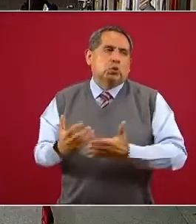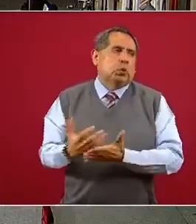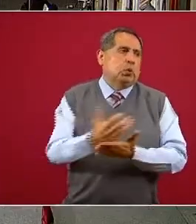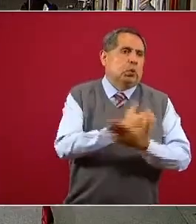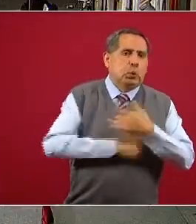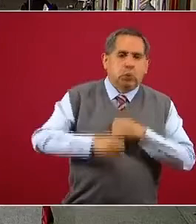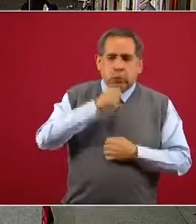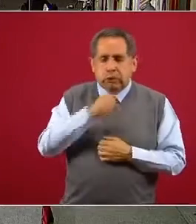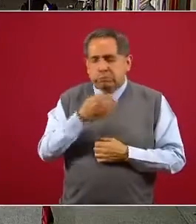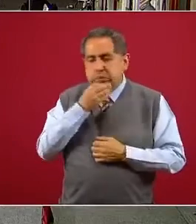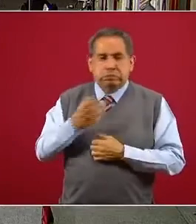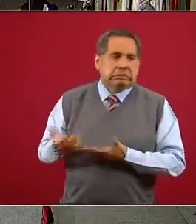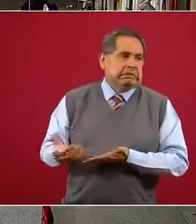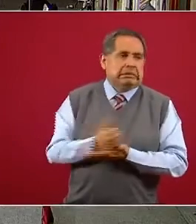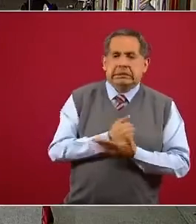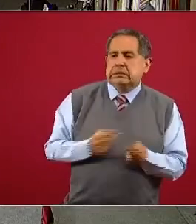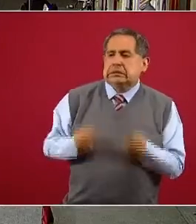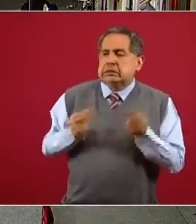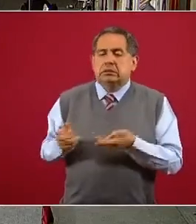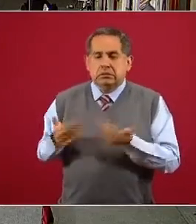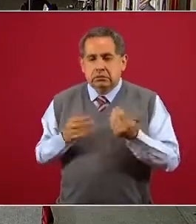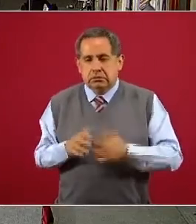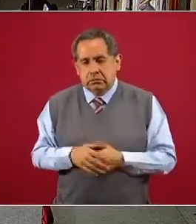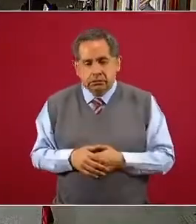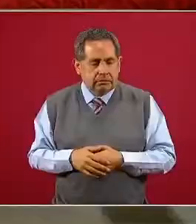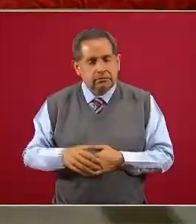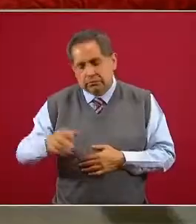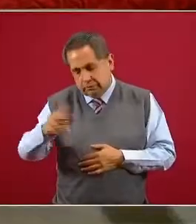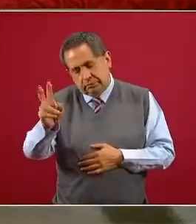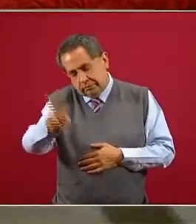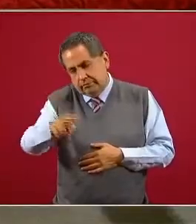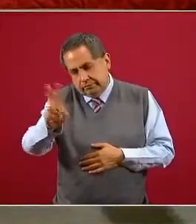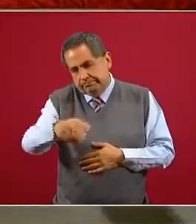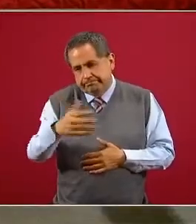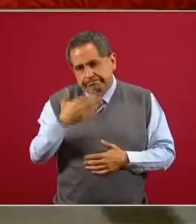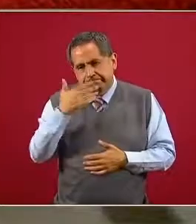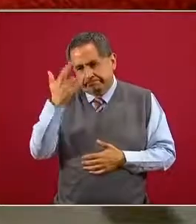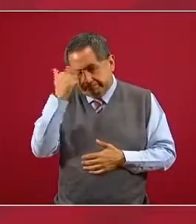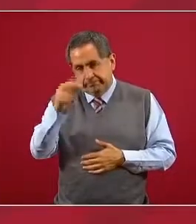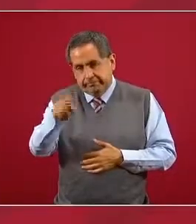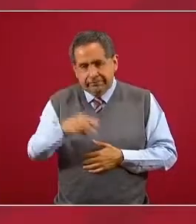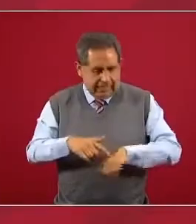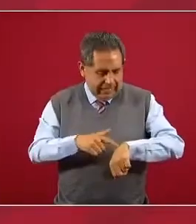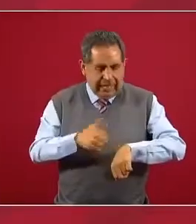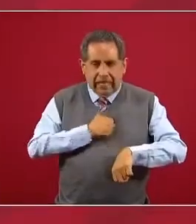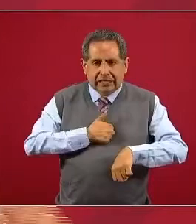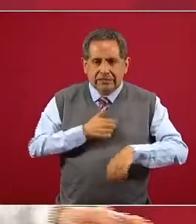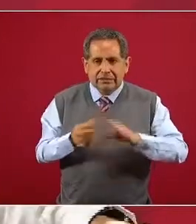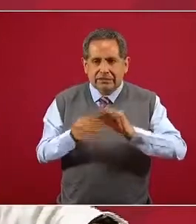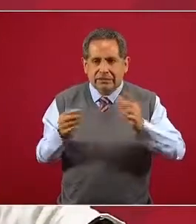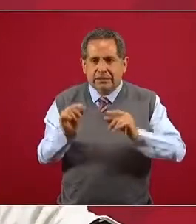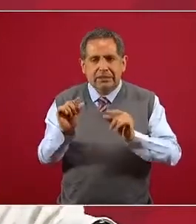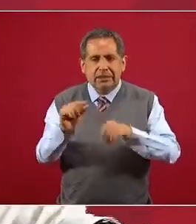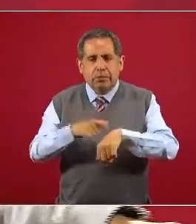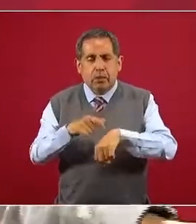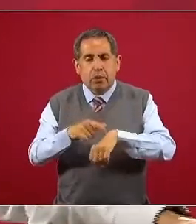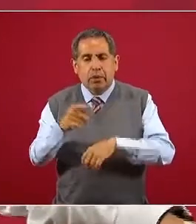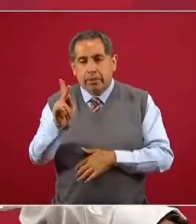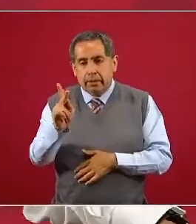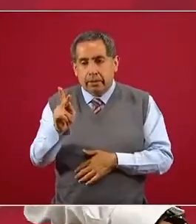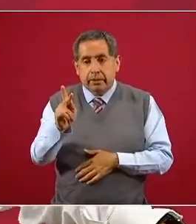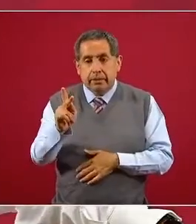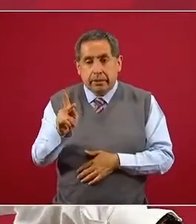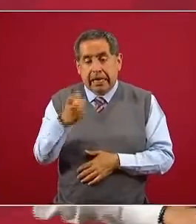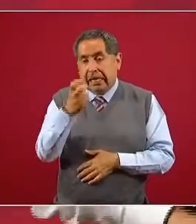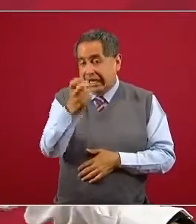que en un TRIS quieren hacer estos estudios. Es correcto, gracias, y lástima que nos queda ya muy poquito tiempo,